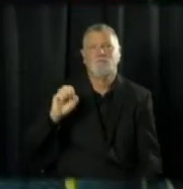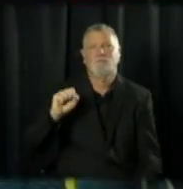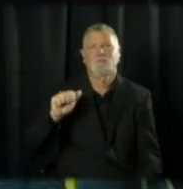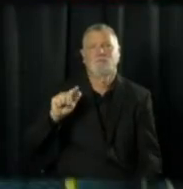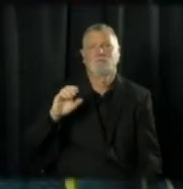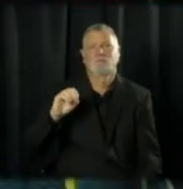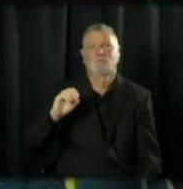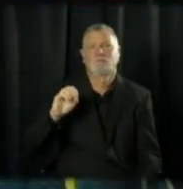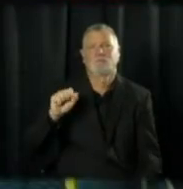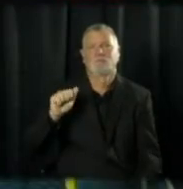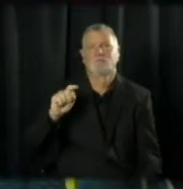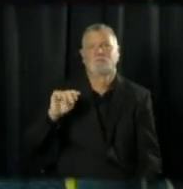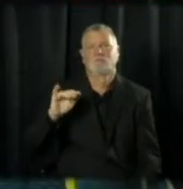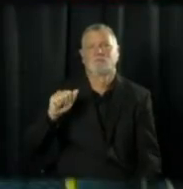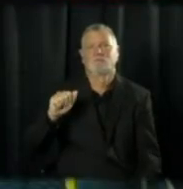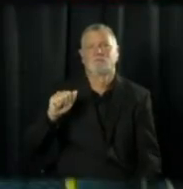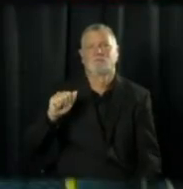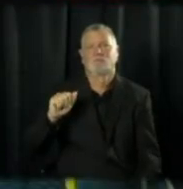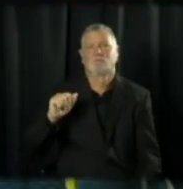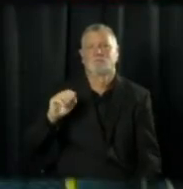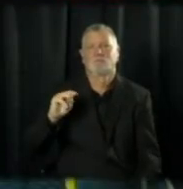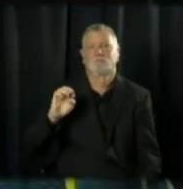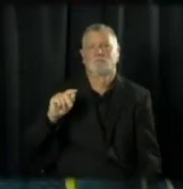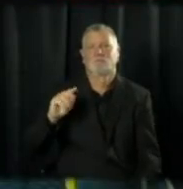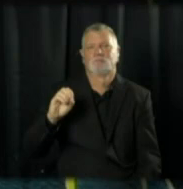Salud Santana, Metro.